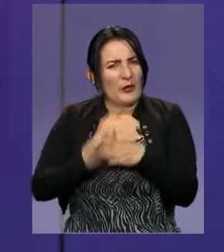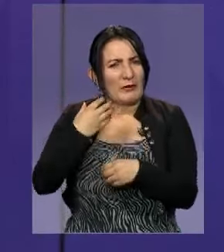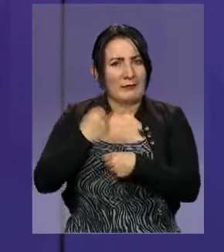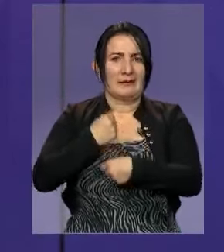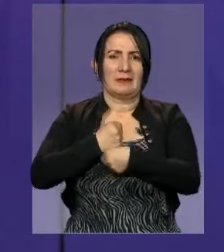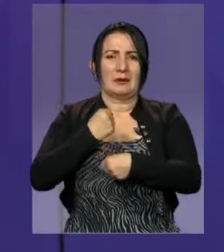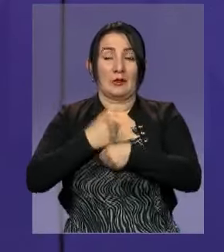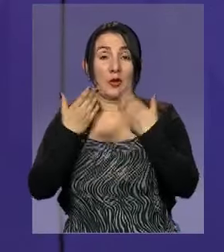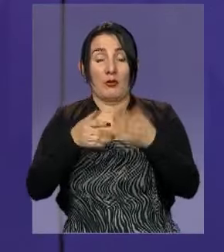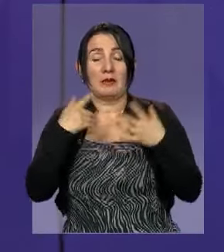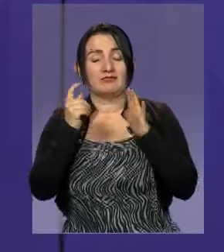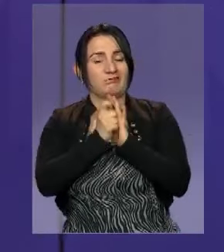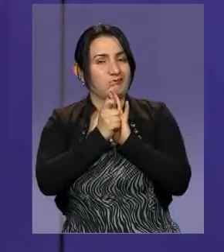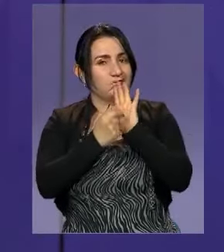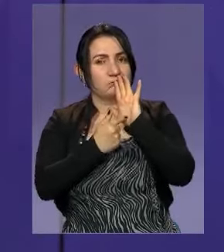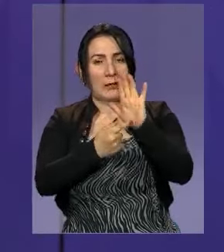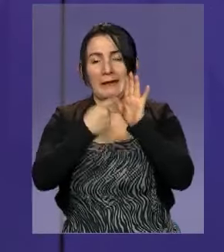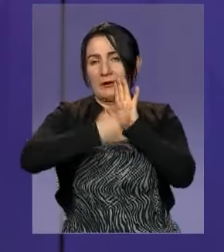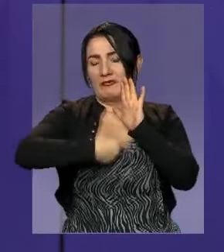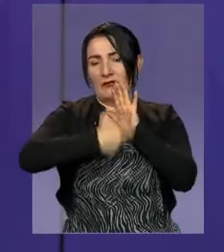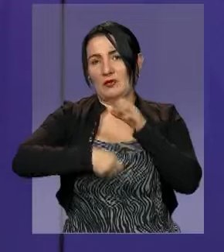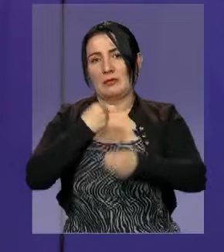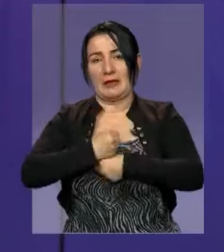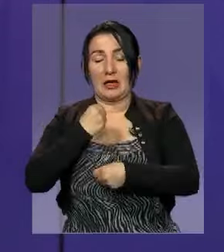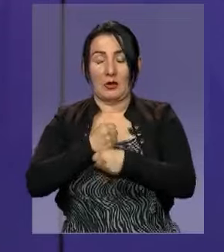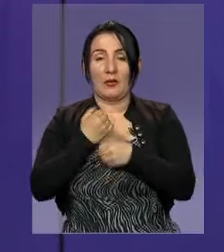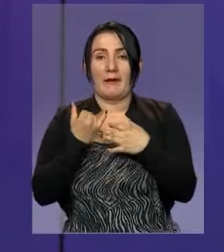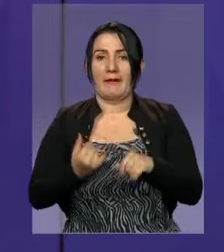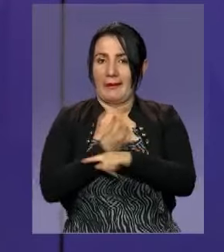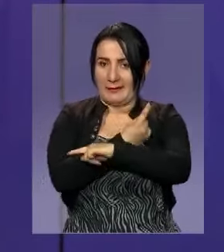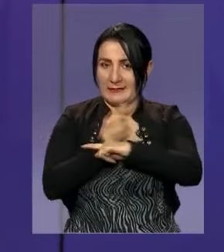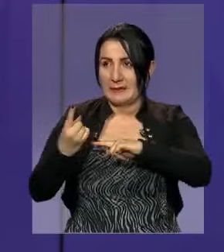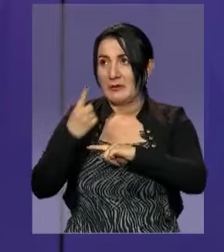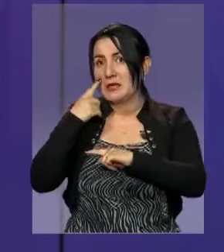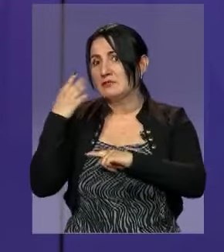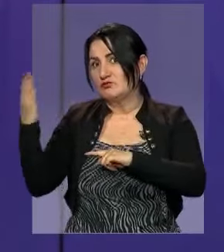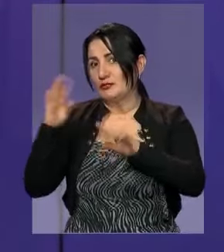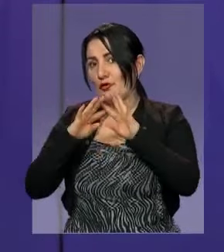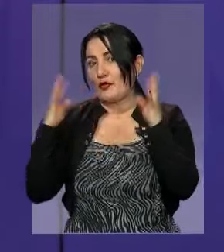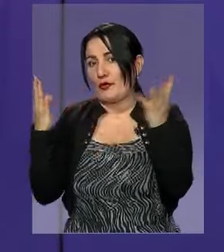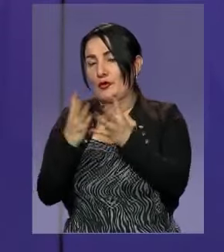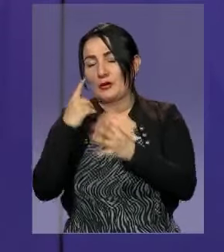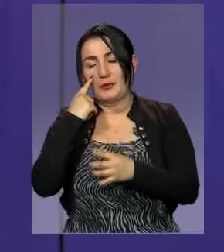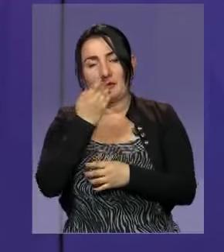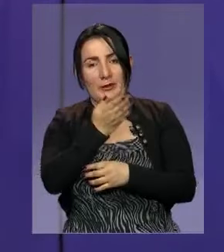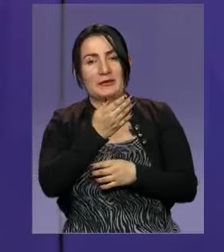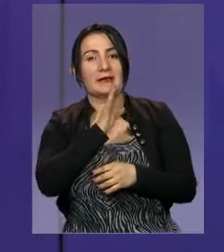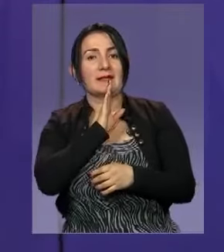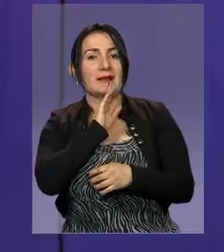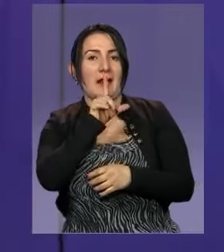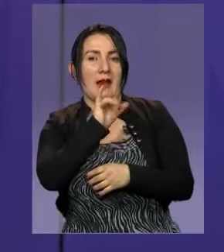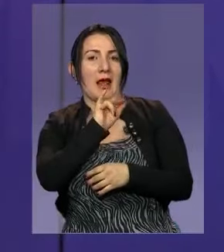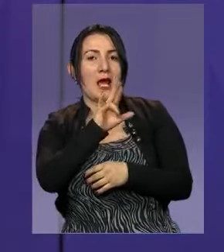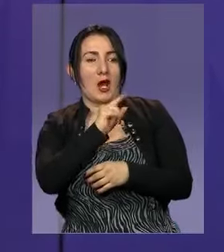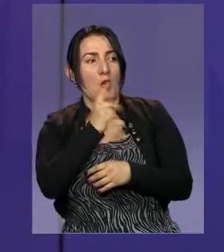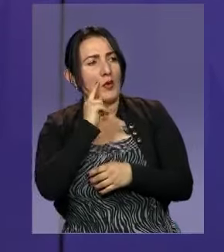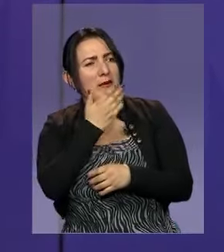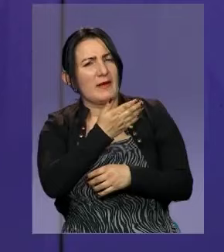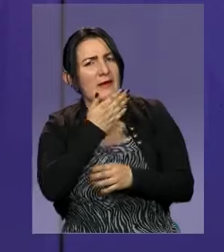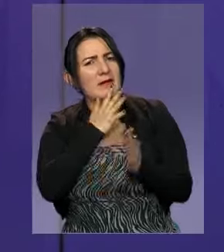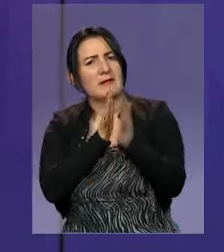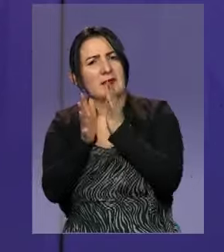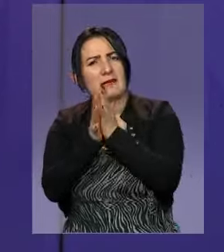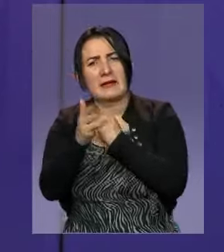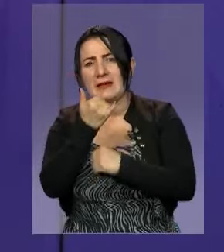es uno de los puntos clave de la reforma laboral que esta semana ha avanzado en el Congreso. Es por eso que vamos a saludar a Laura Chambueta, quien nos va a ampliar